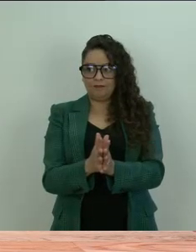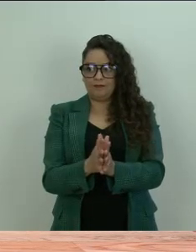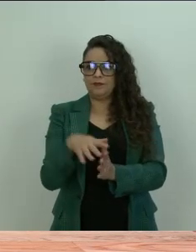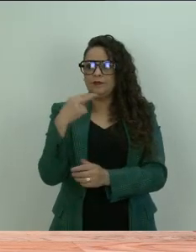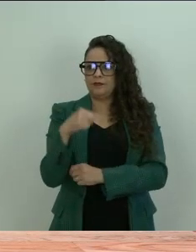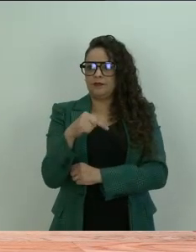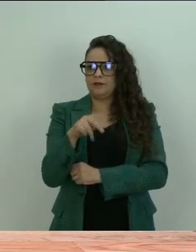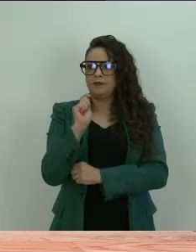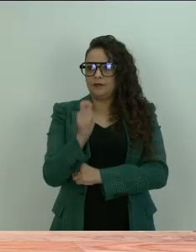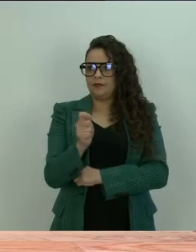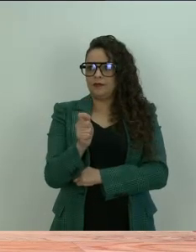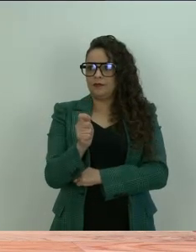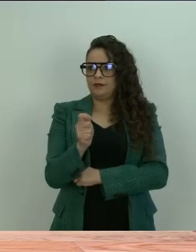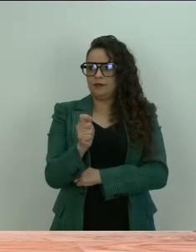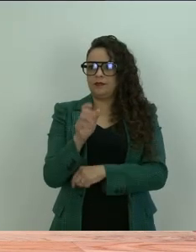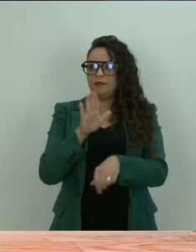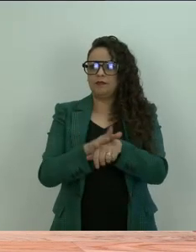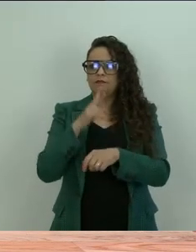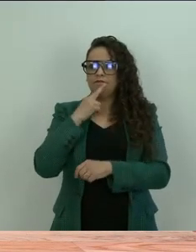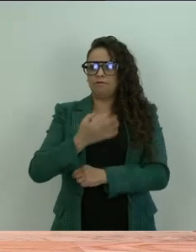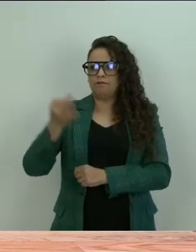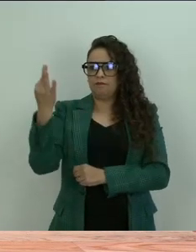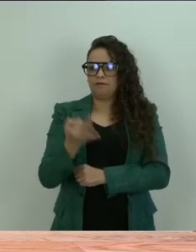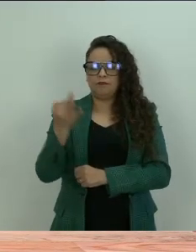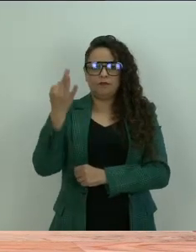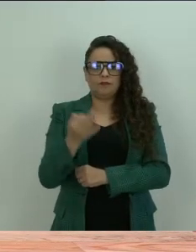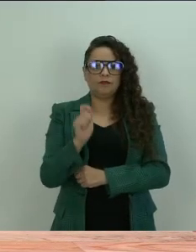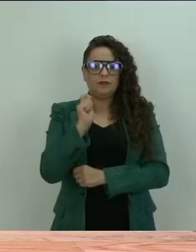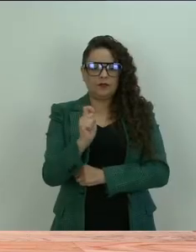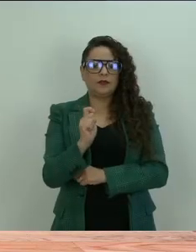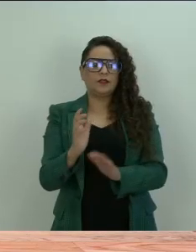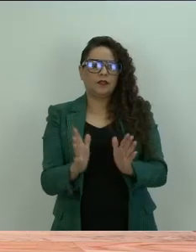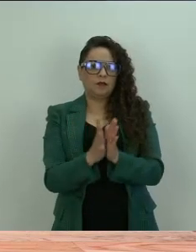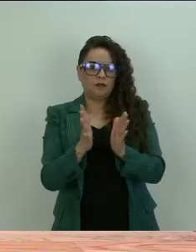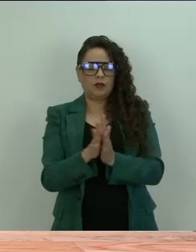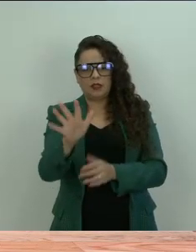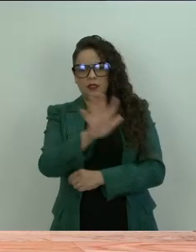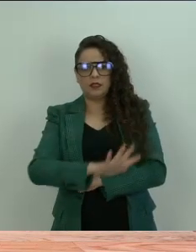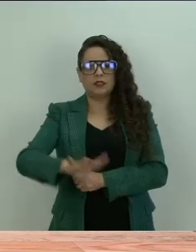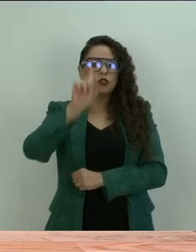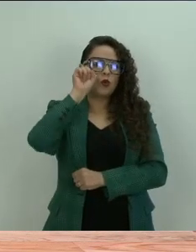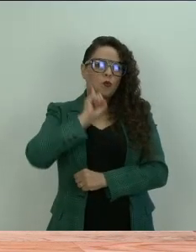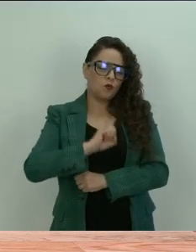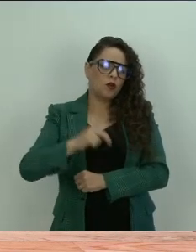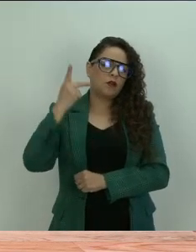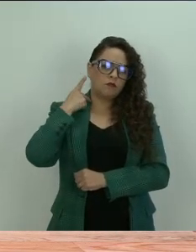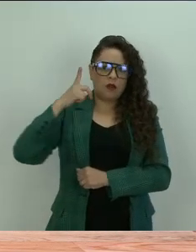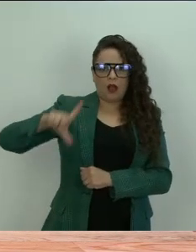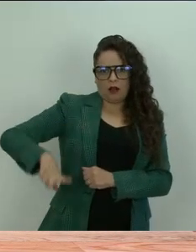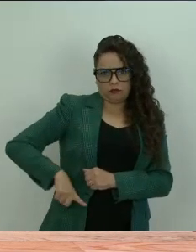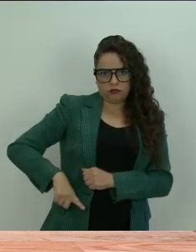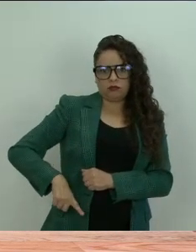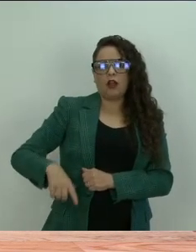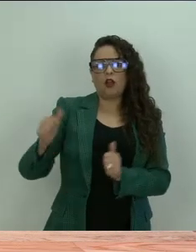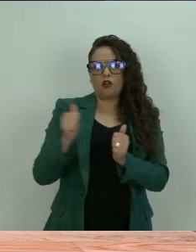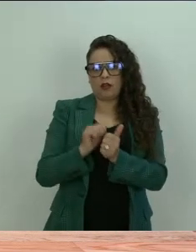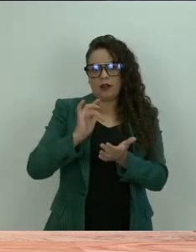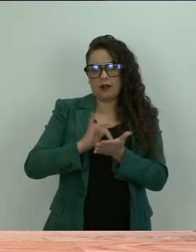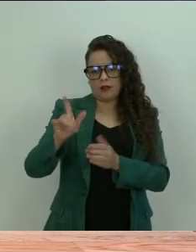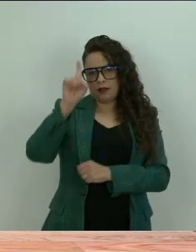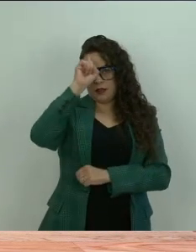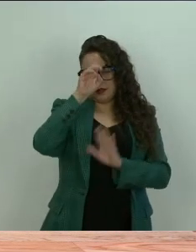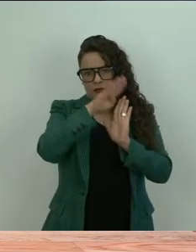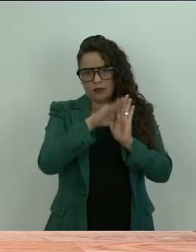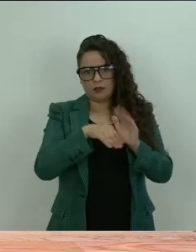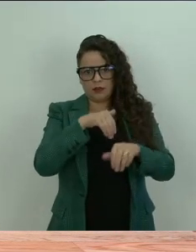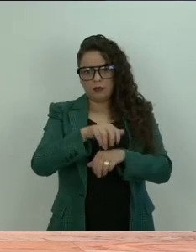denominada La participación efectiva en la vida política y pública de las mujeres indígenas a la luz de la Recomendación General 39 de